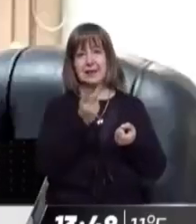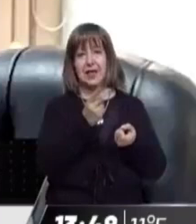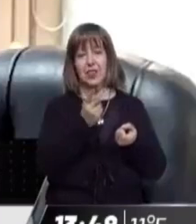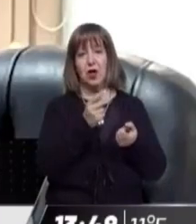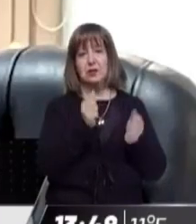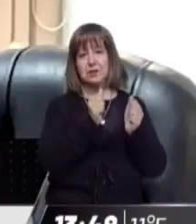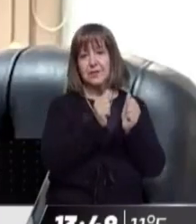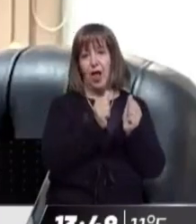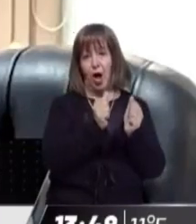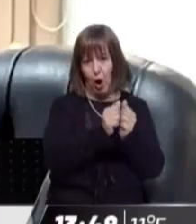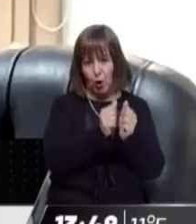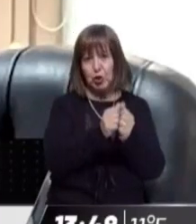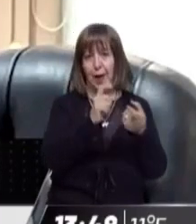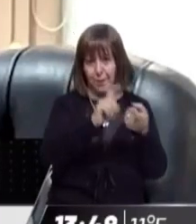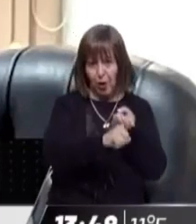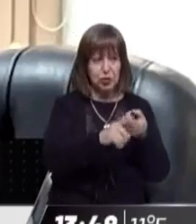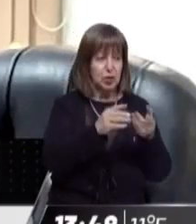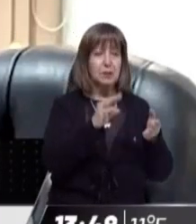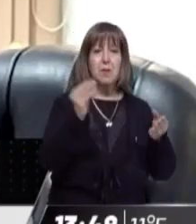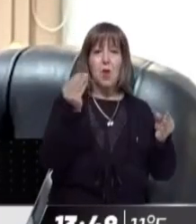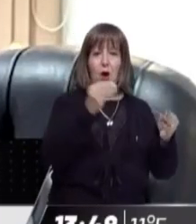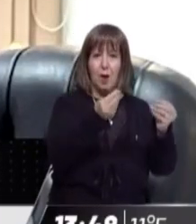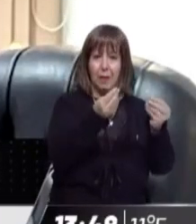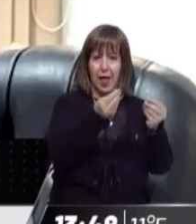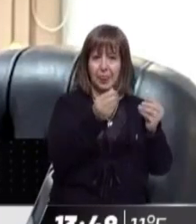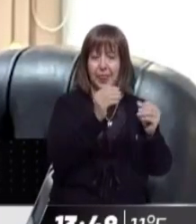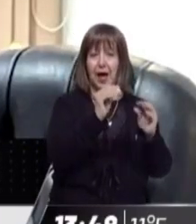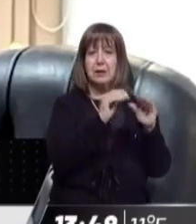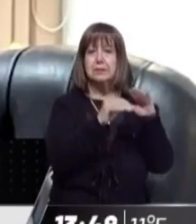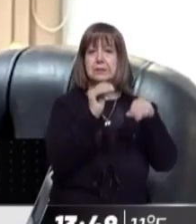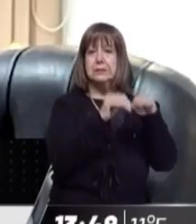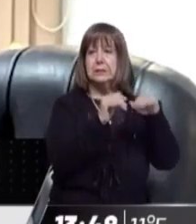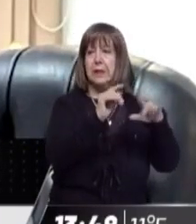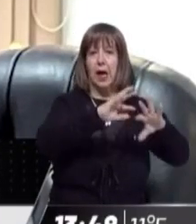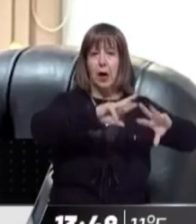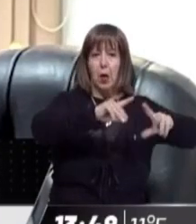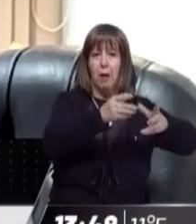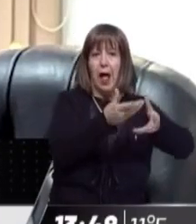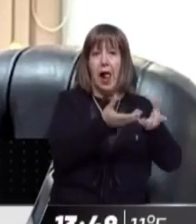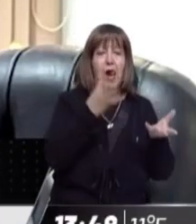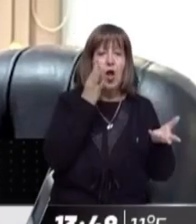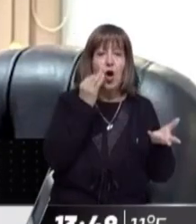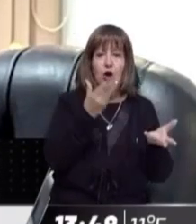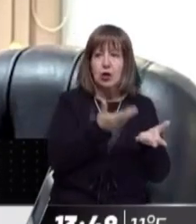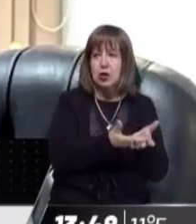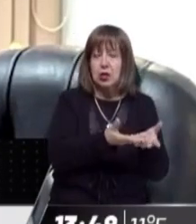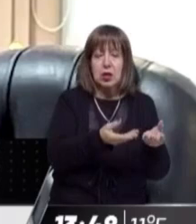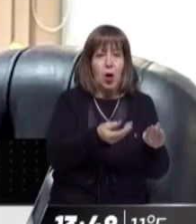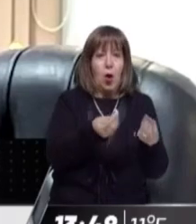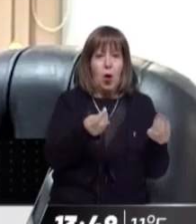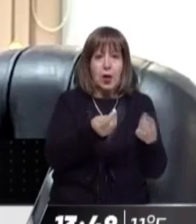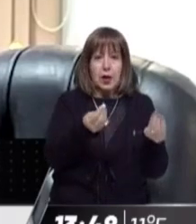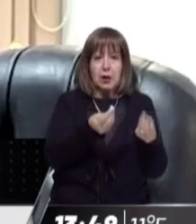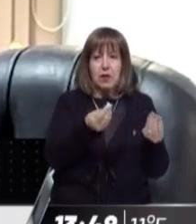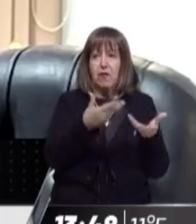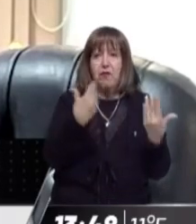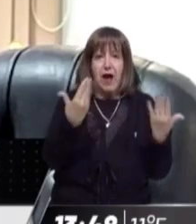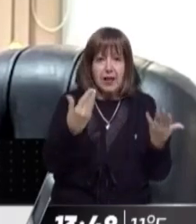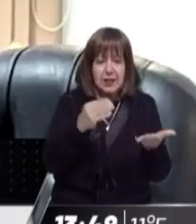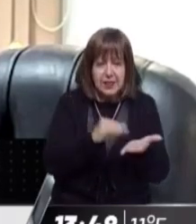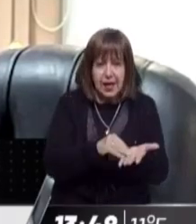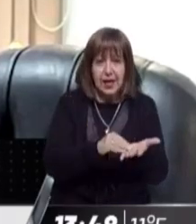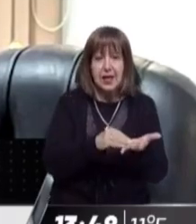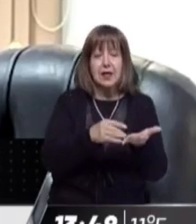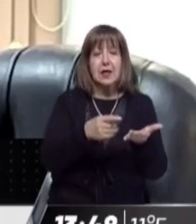porque ese dinero es de los laserin o sea yo Solicito que que hagan honor a es a esa función que los